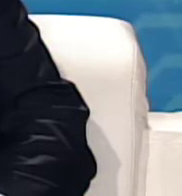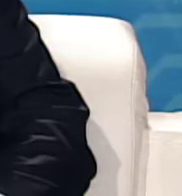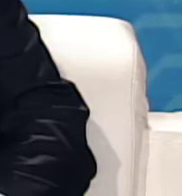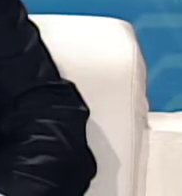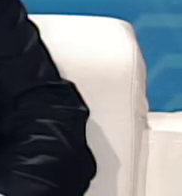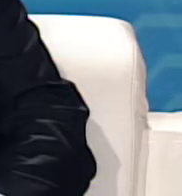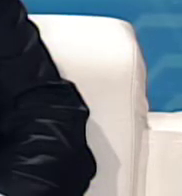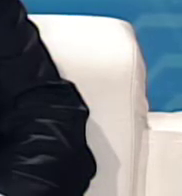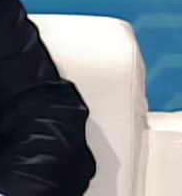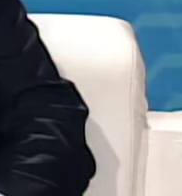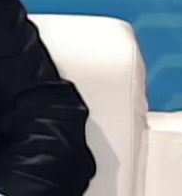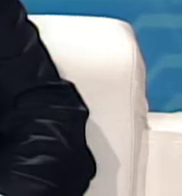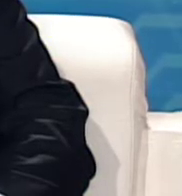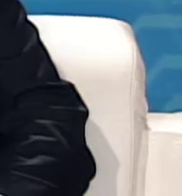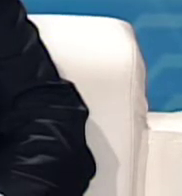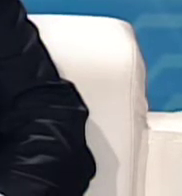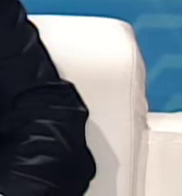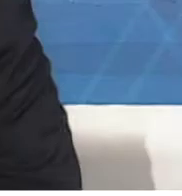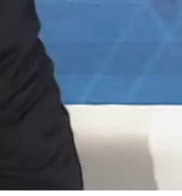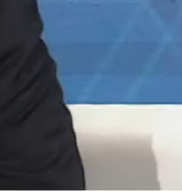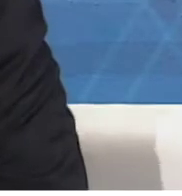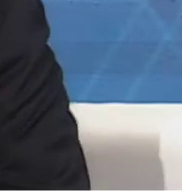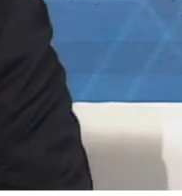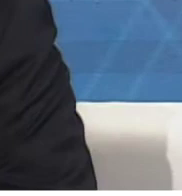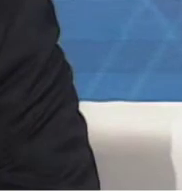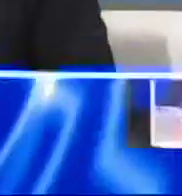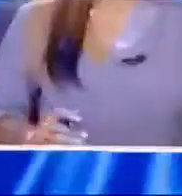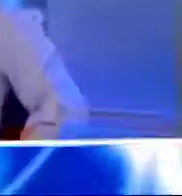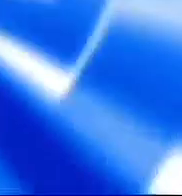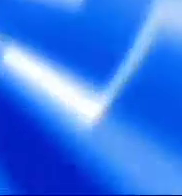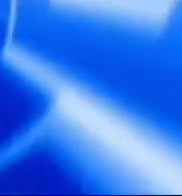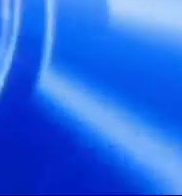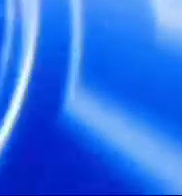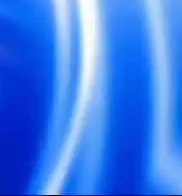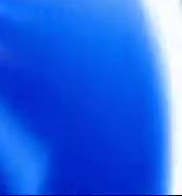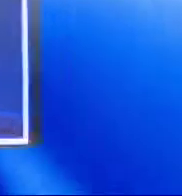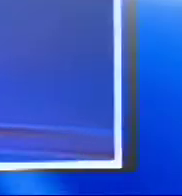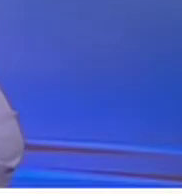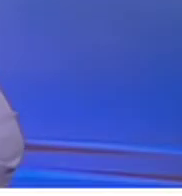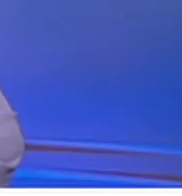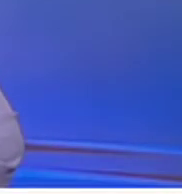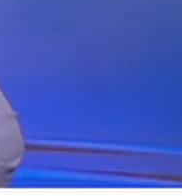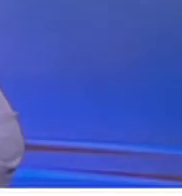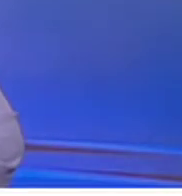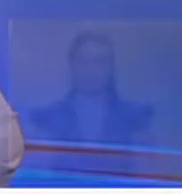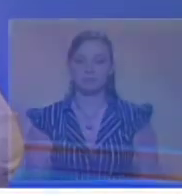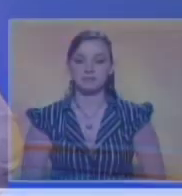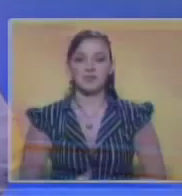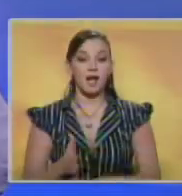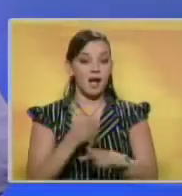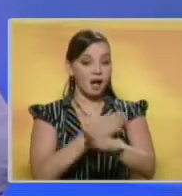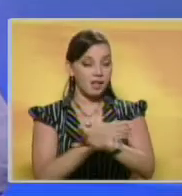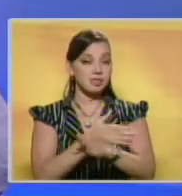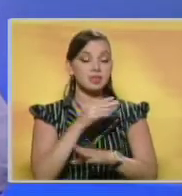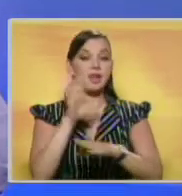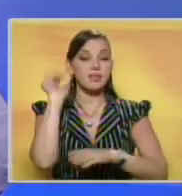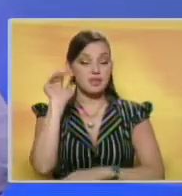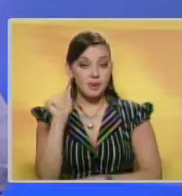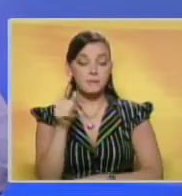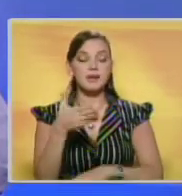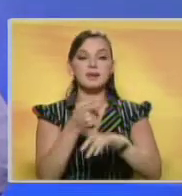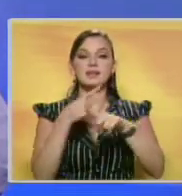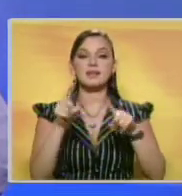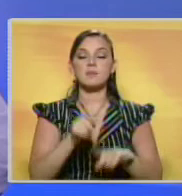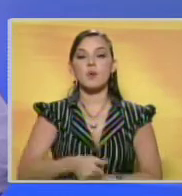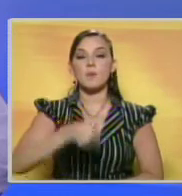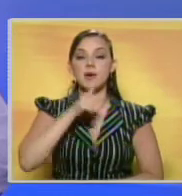Relaciones Exteriores para Europa. Quedamos con Endrina, será hasta mañana. Gracias, Eduardo. Antes de despedir, tenemos más información. El gobernador